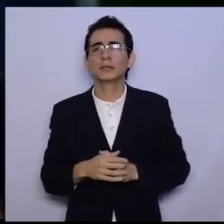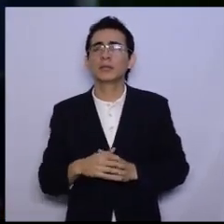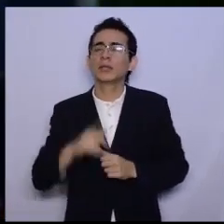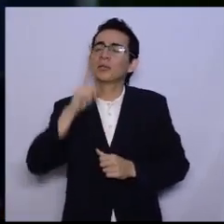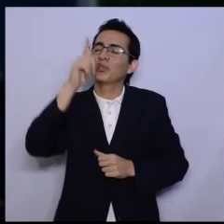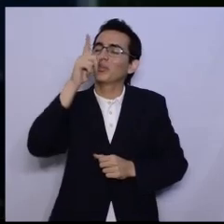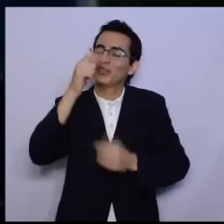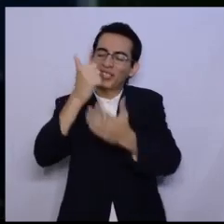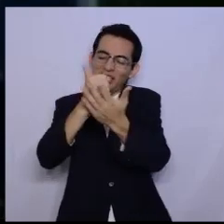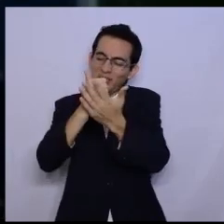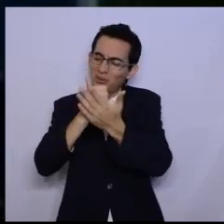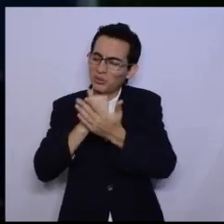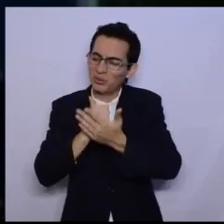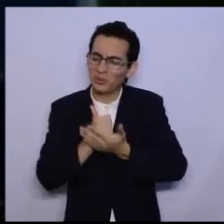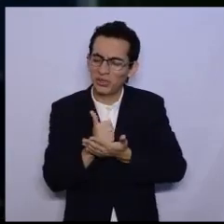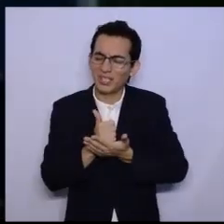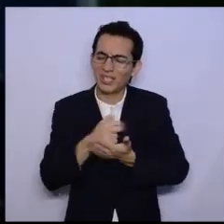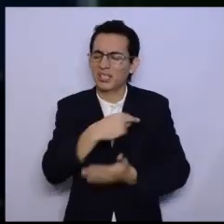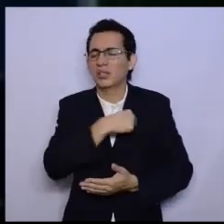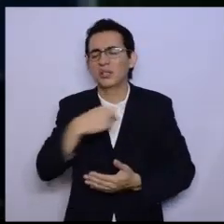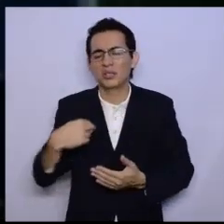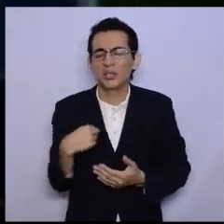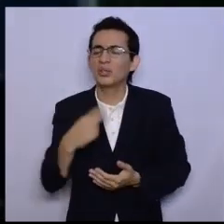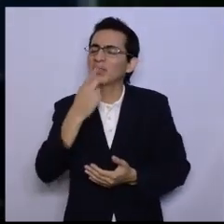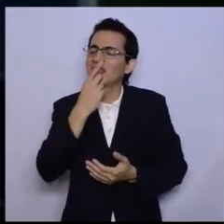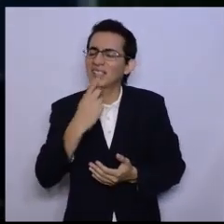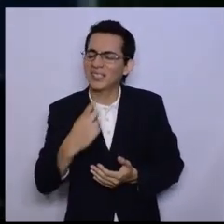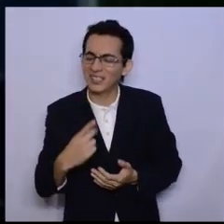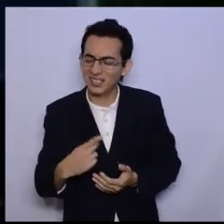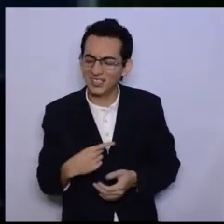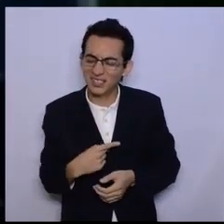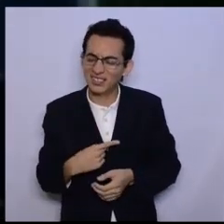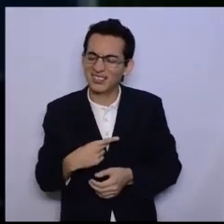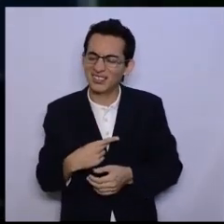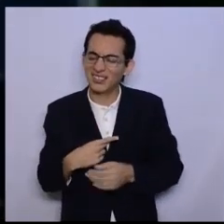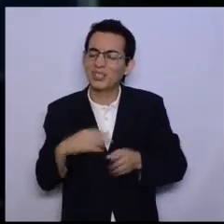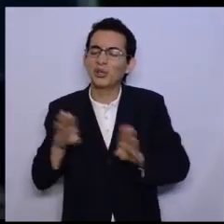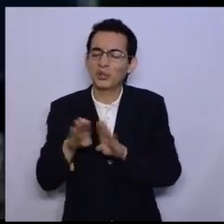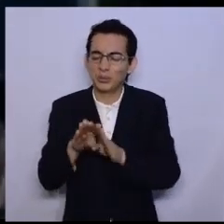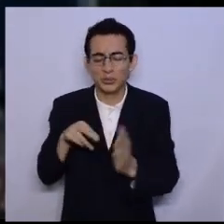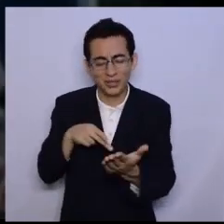que nos instruye, que nos dirige, que nos